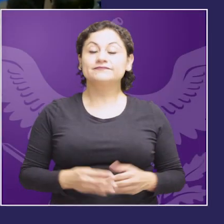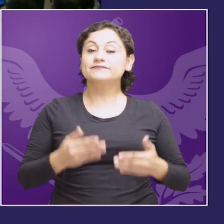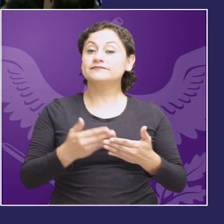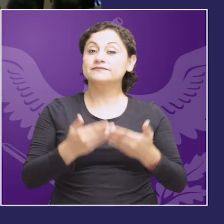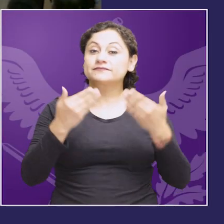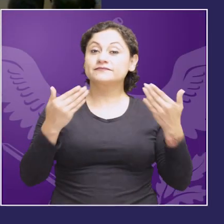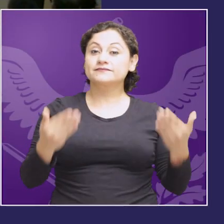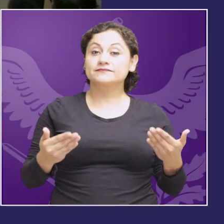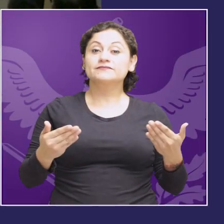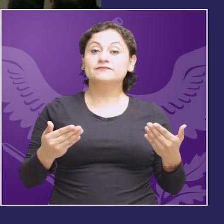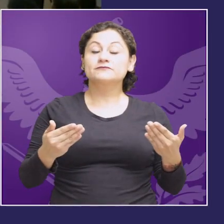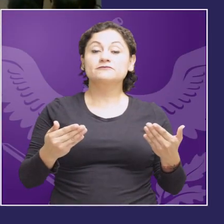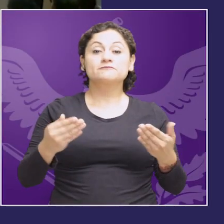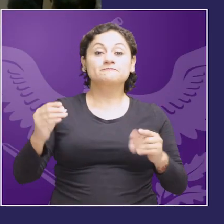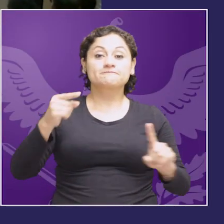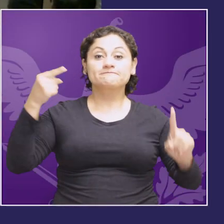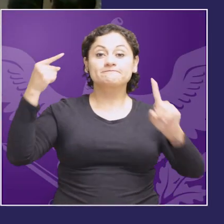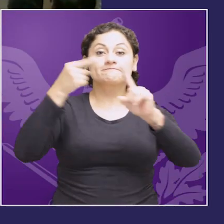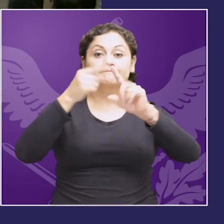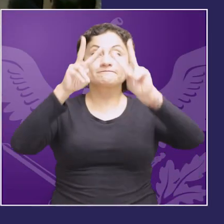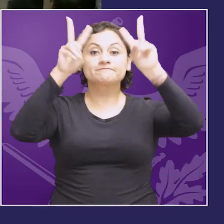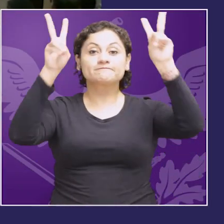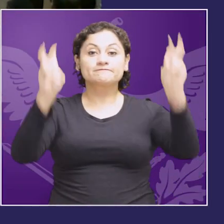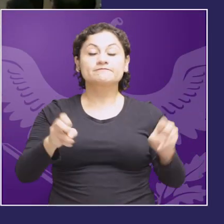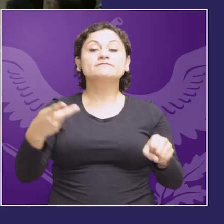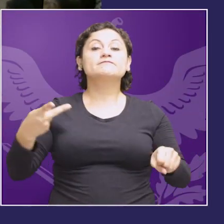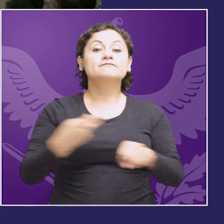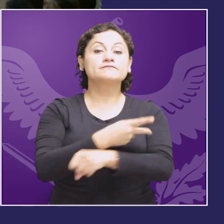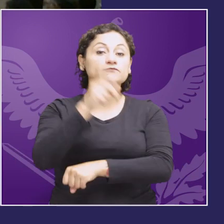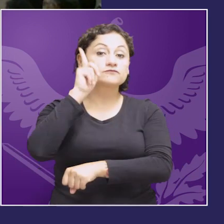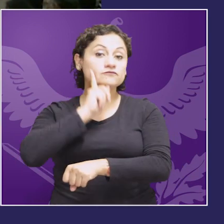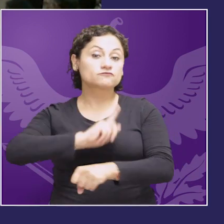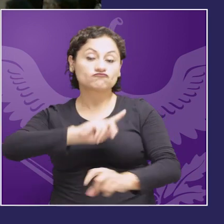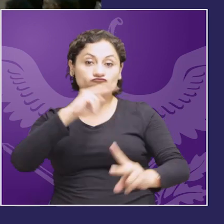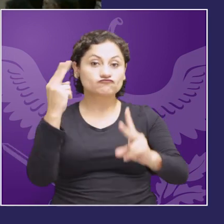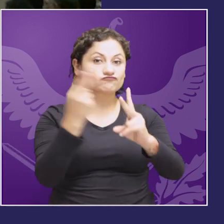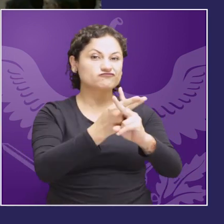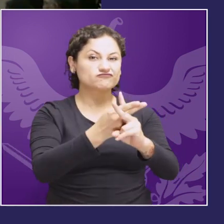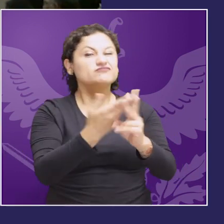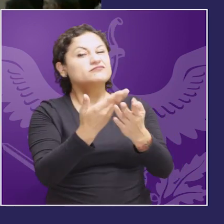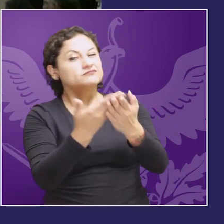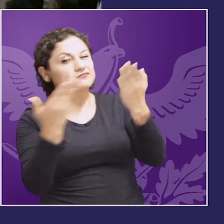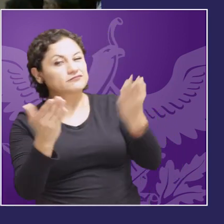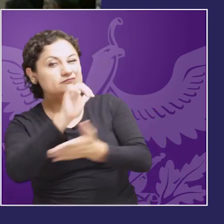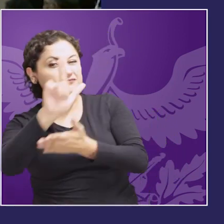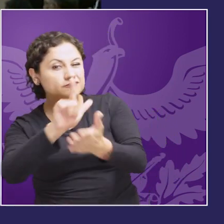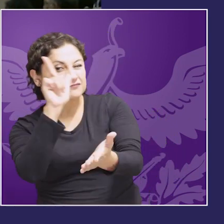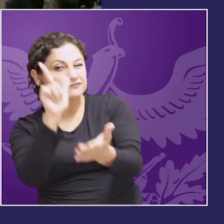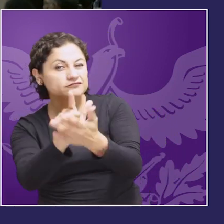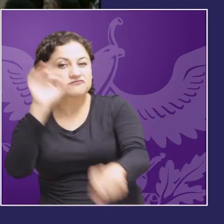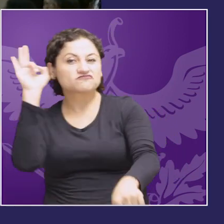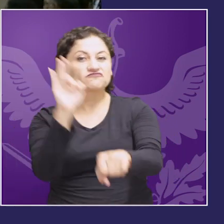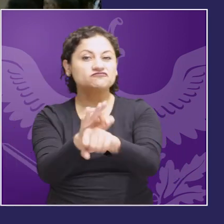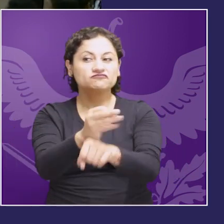continuación, escucharemos el panel de alto nivel sobre femicidio, desafíos actuales del derecho para el acceso a la justicia de